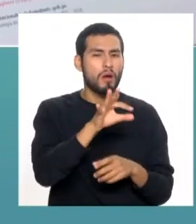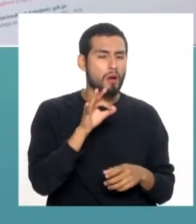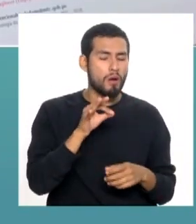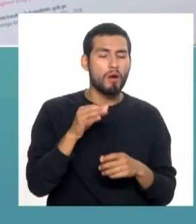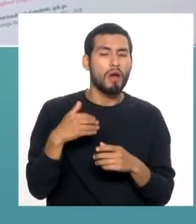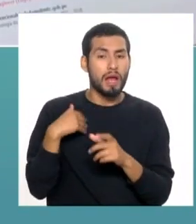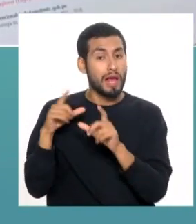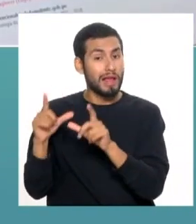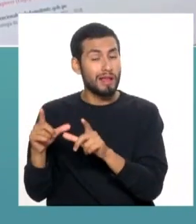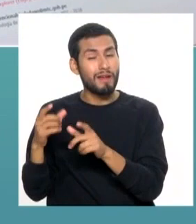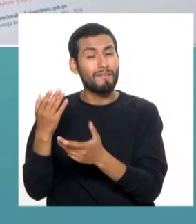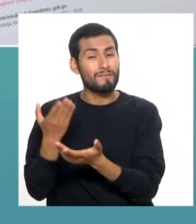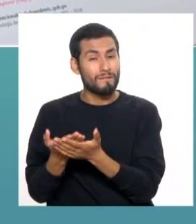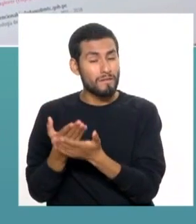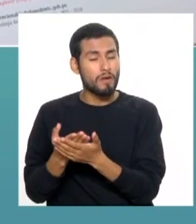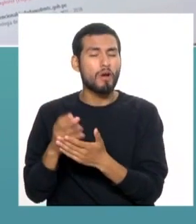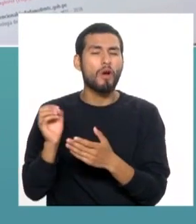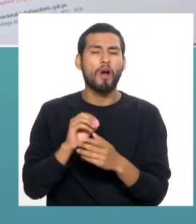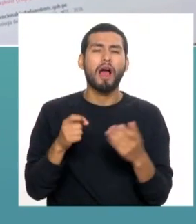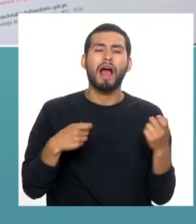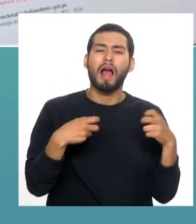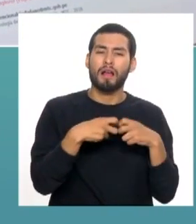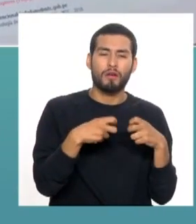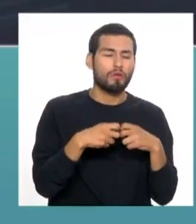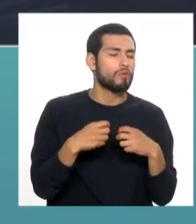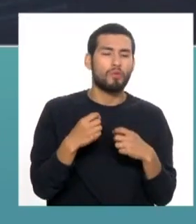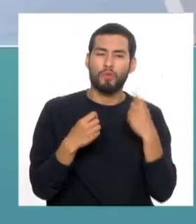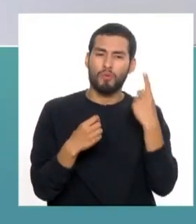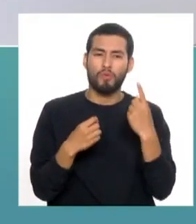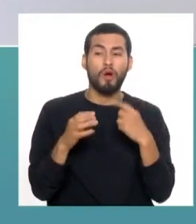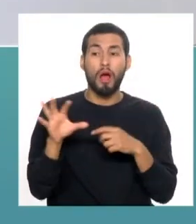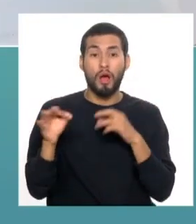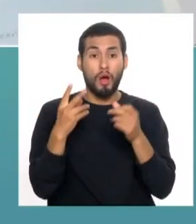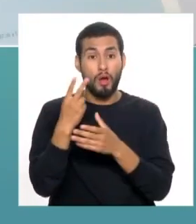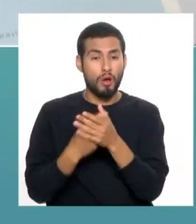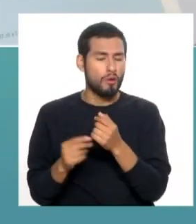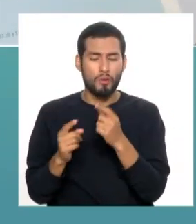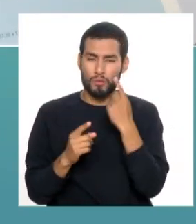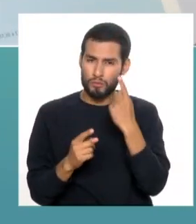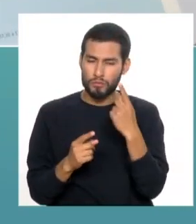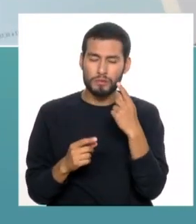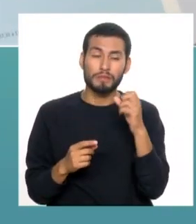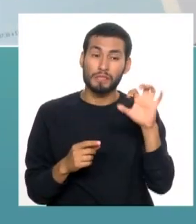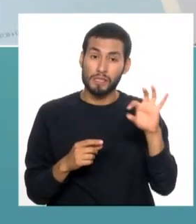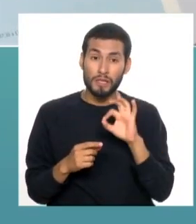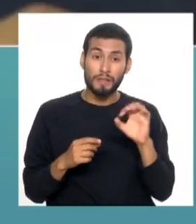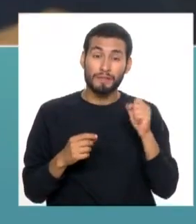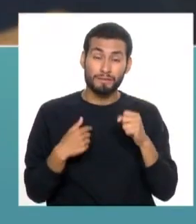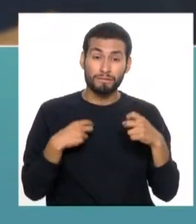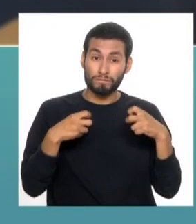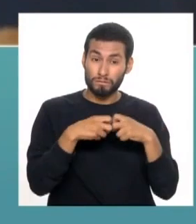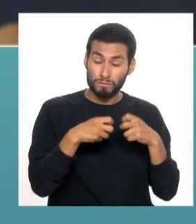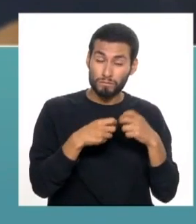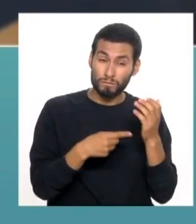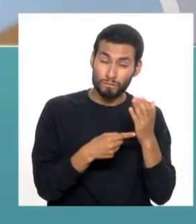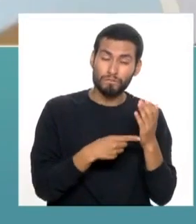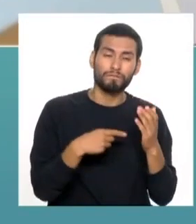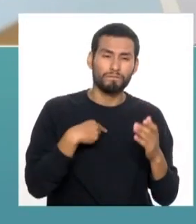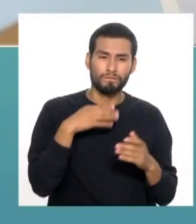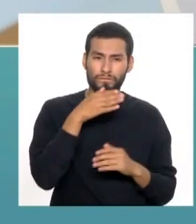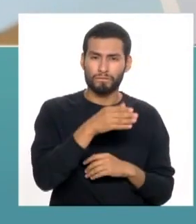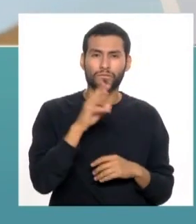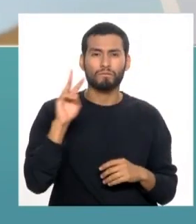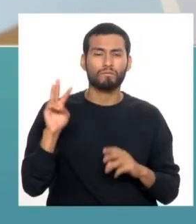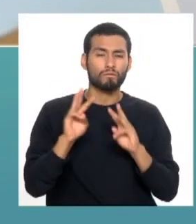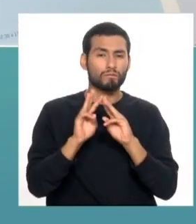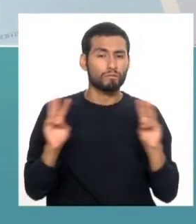física o electrónica. No puedo tener las dos, solo una. Y si quiero optar por la licencia de conducir electrónica, pues entro a la página